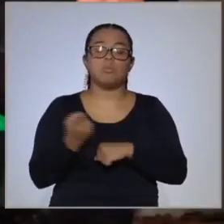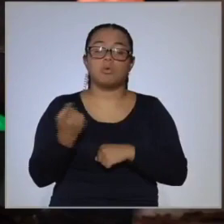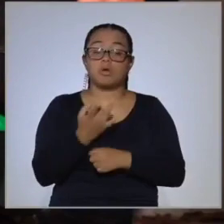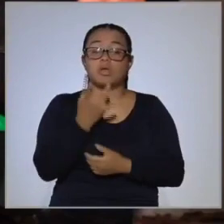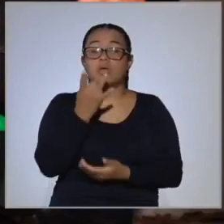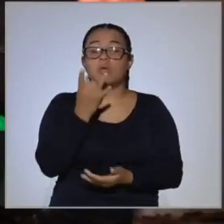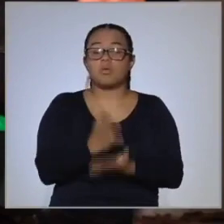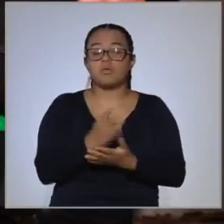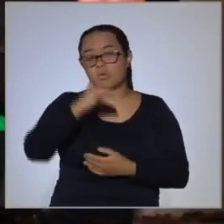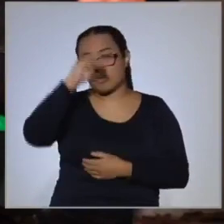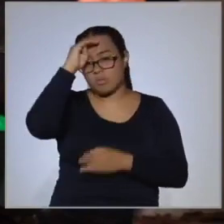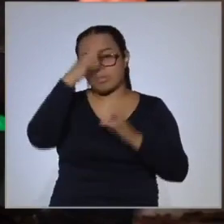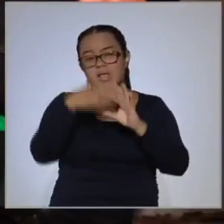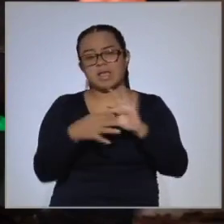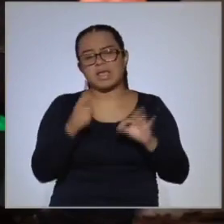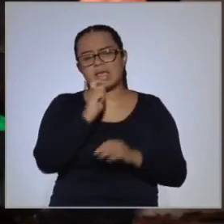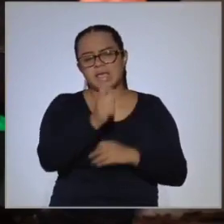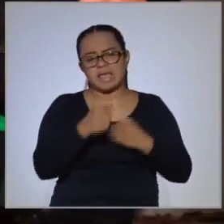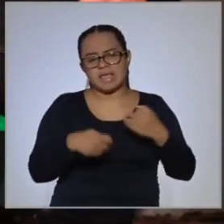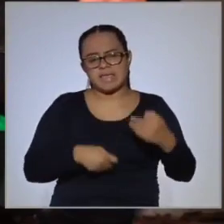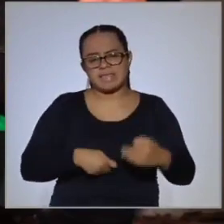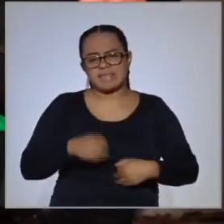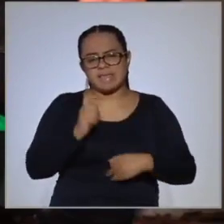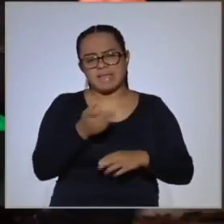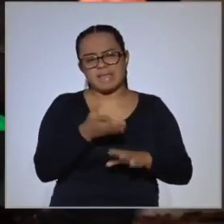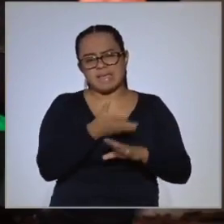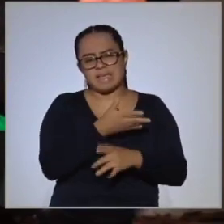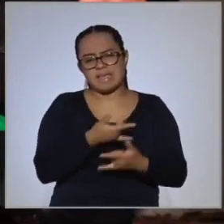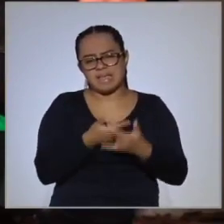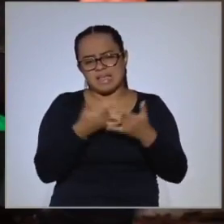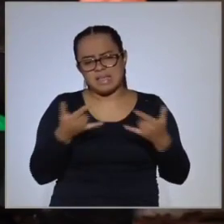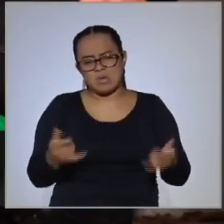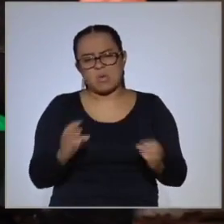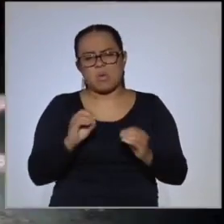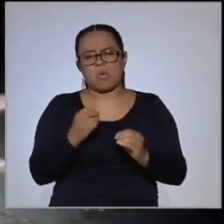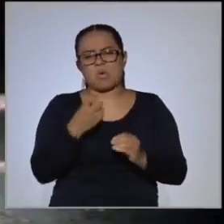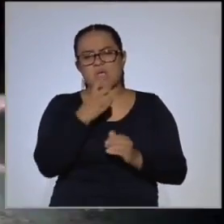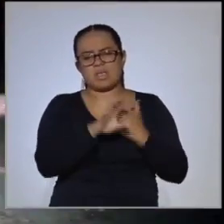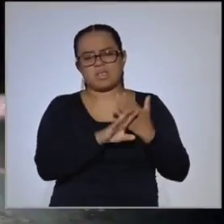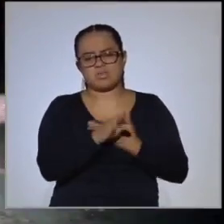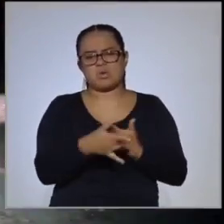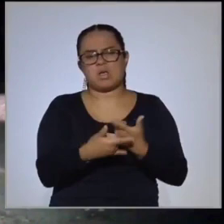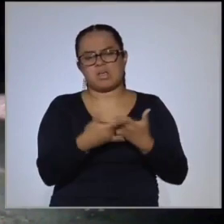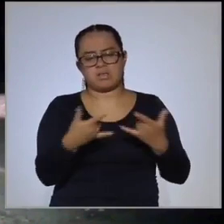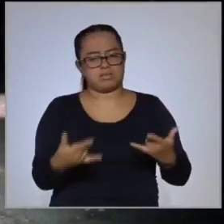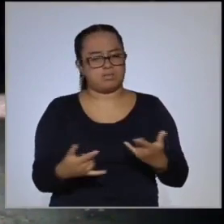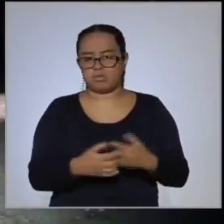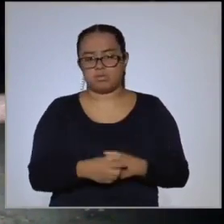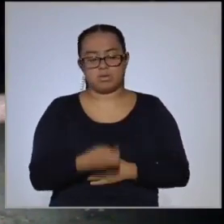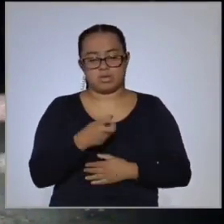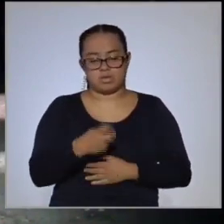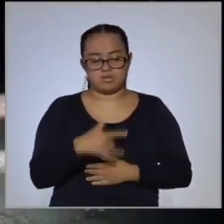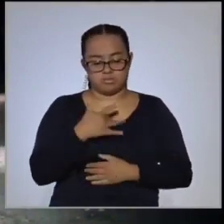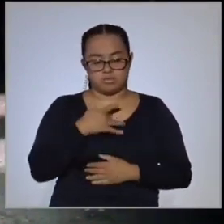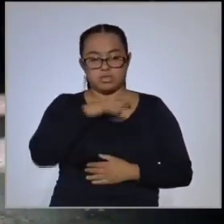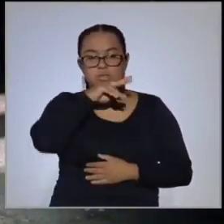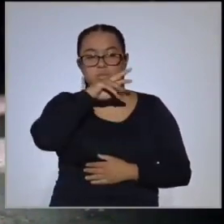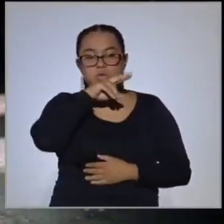de contar teatro histórico o antihistórico, es una confrontación